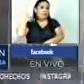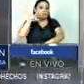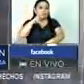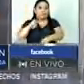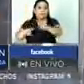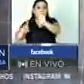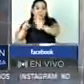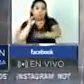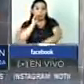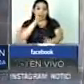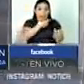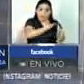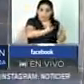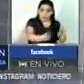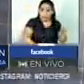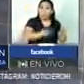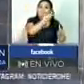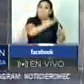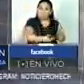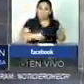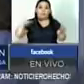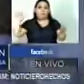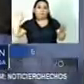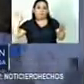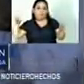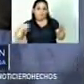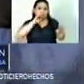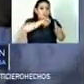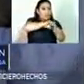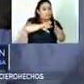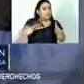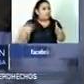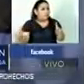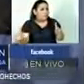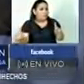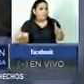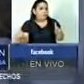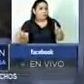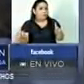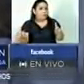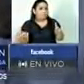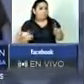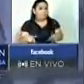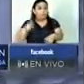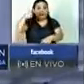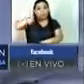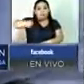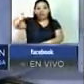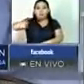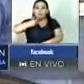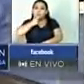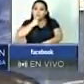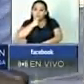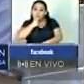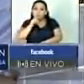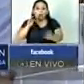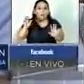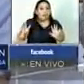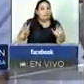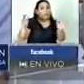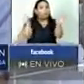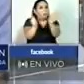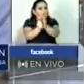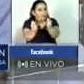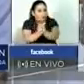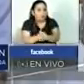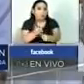Por cierto, el presidente de la Asociación Salvadoreña Fondos aseguró que las pensiones, que pese a la crisis de